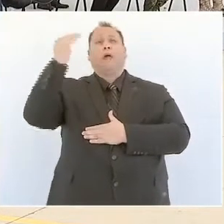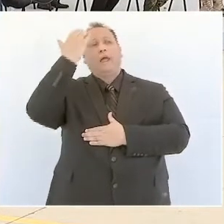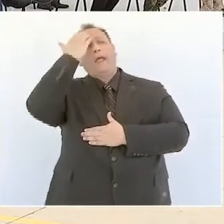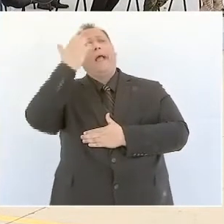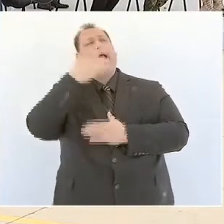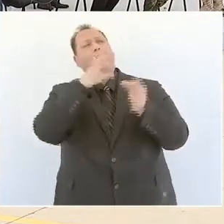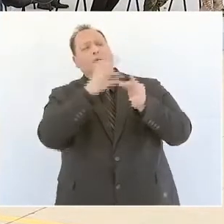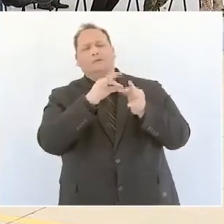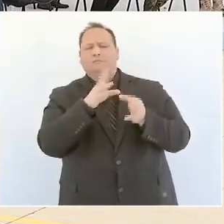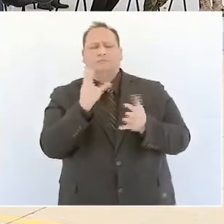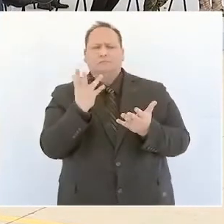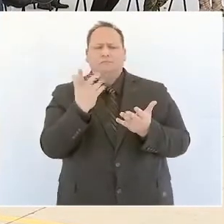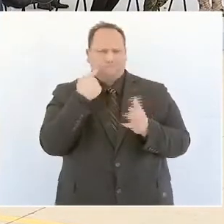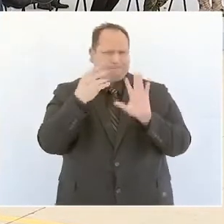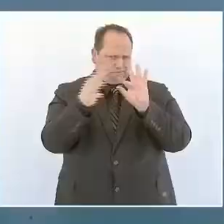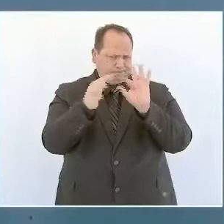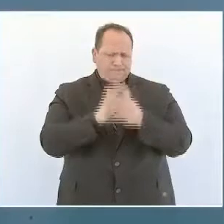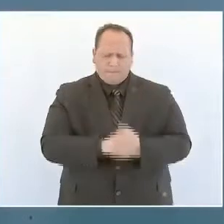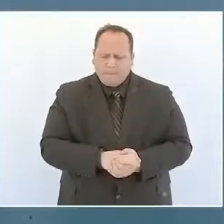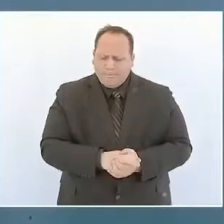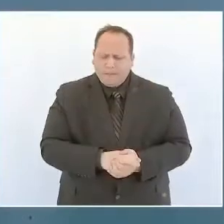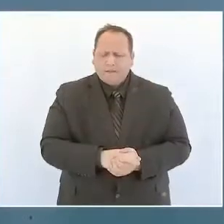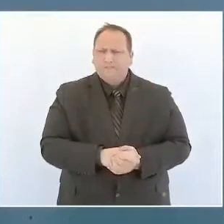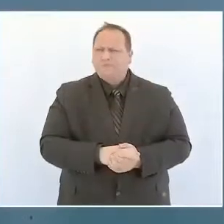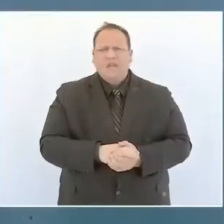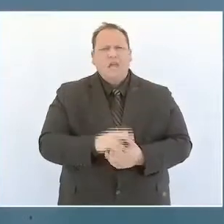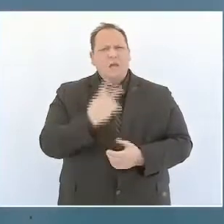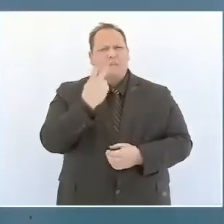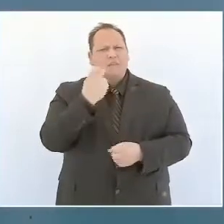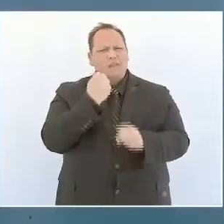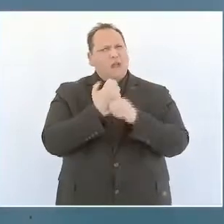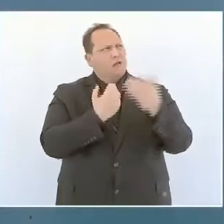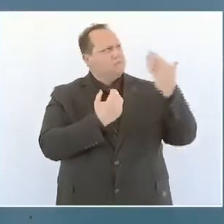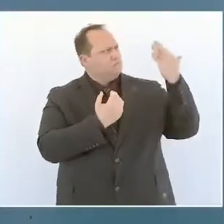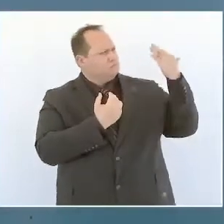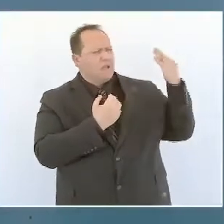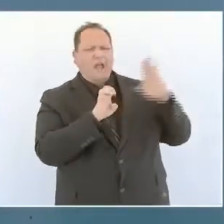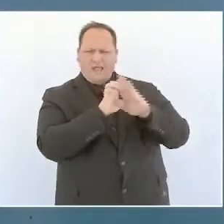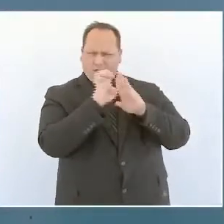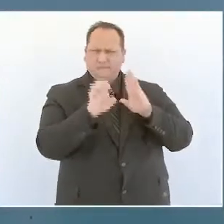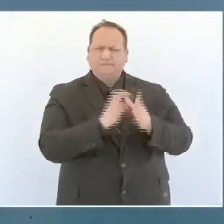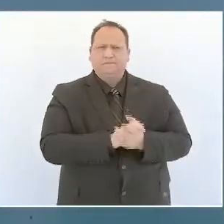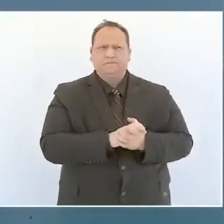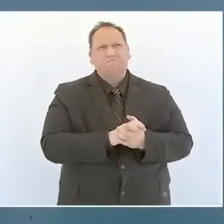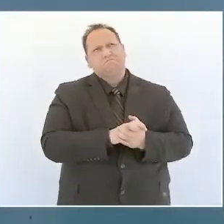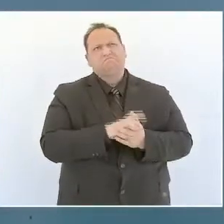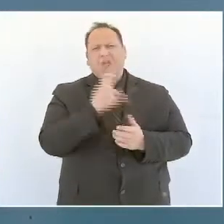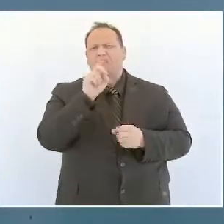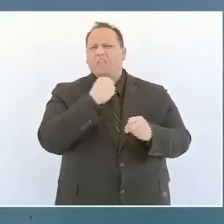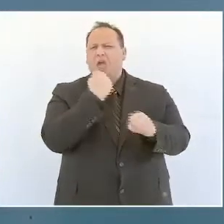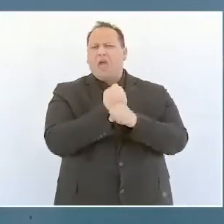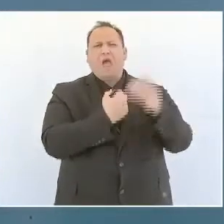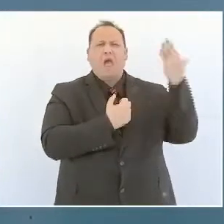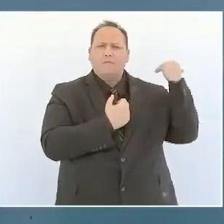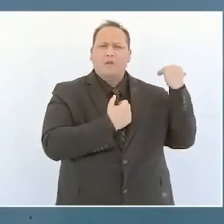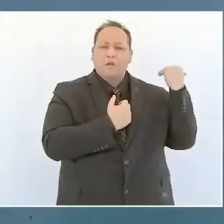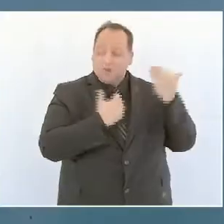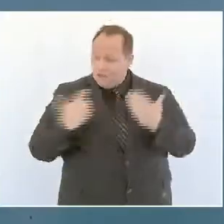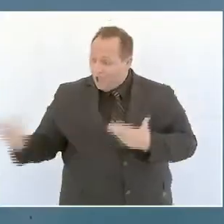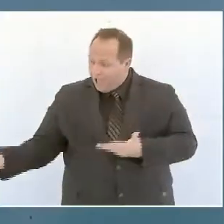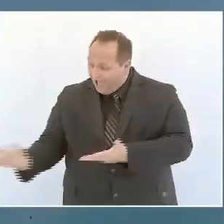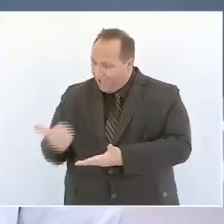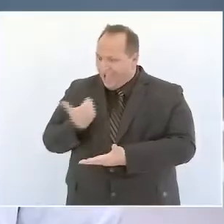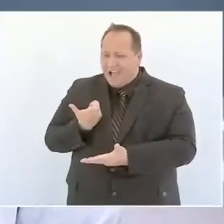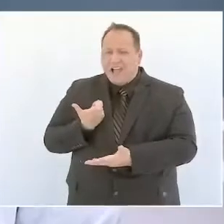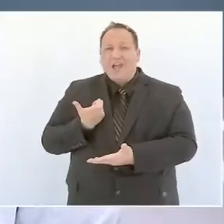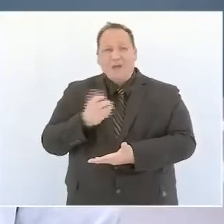Hace 25 años 30 años un salario mínimo alcanzaba para